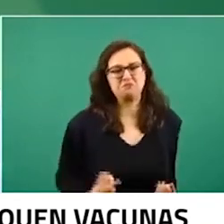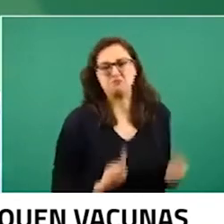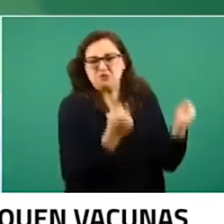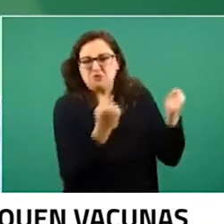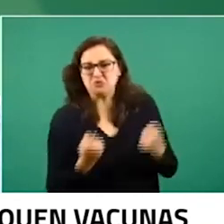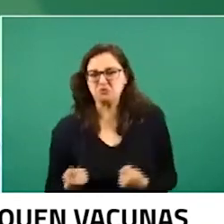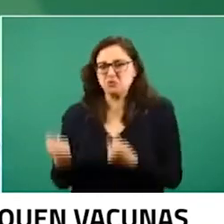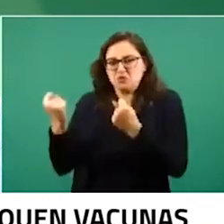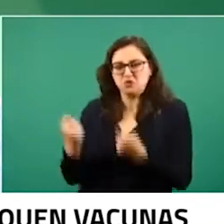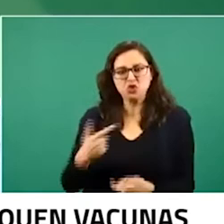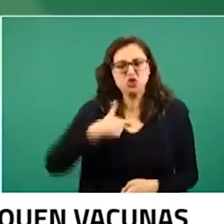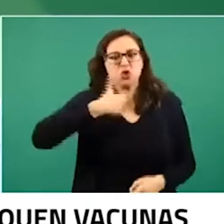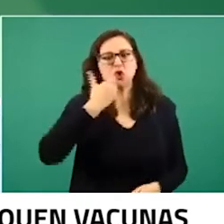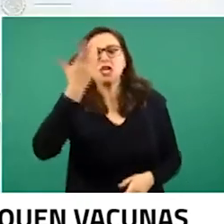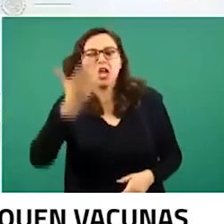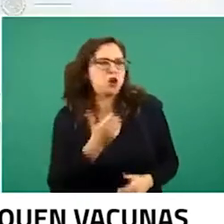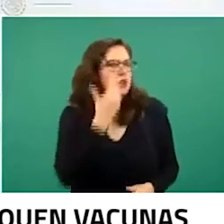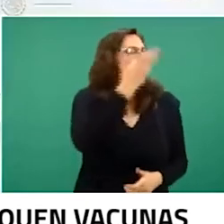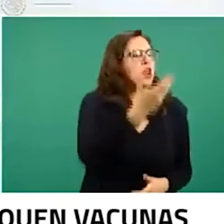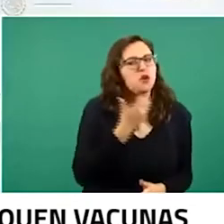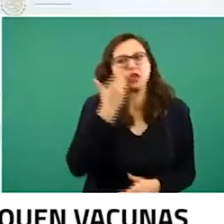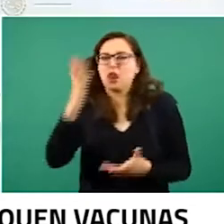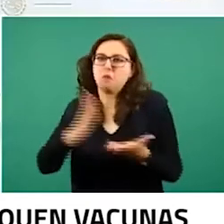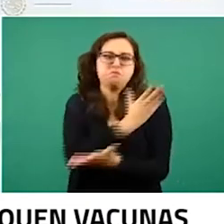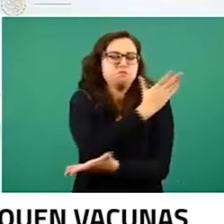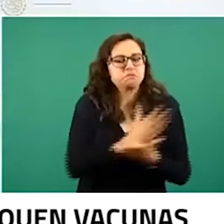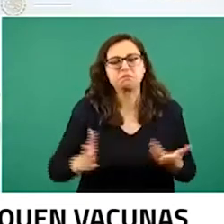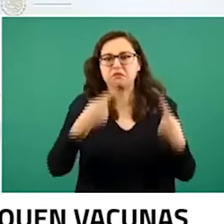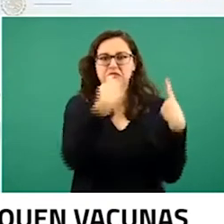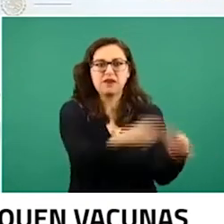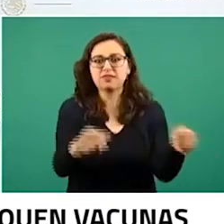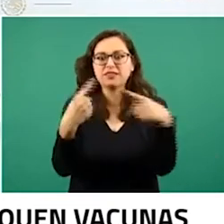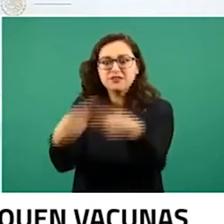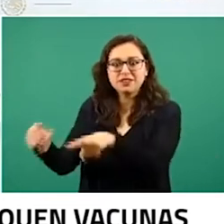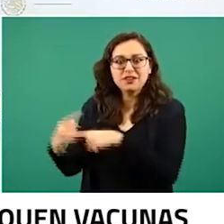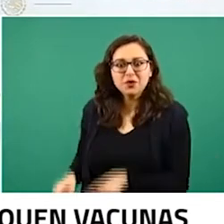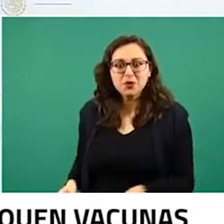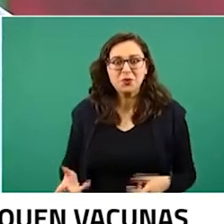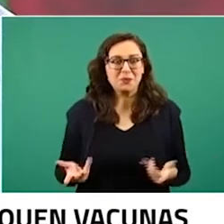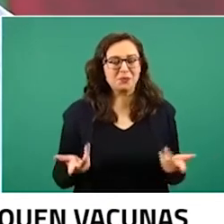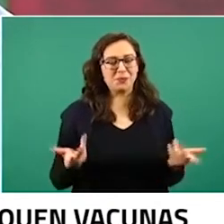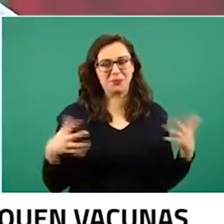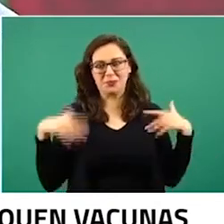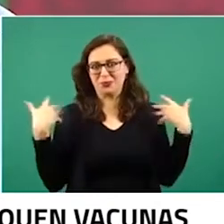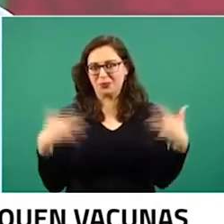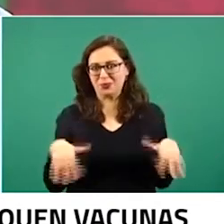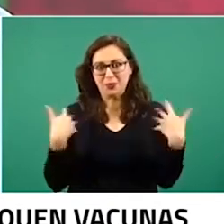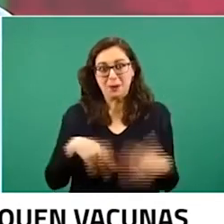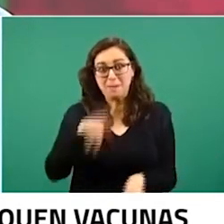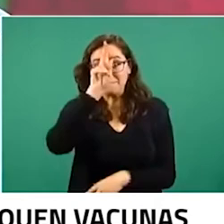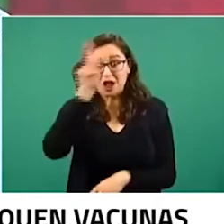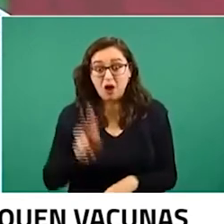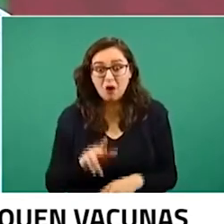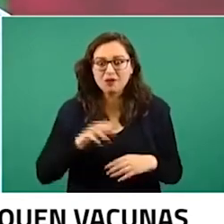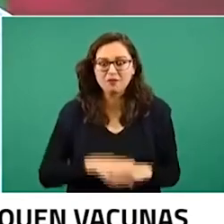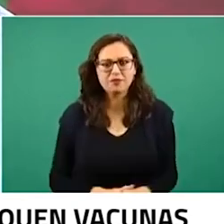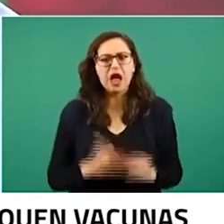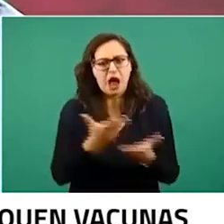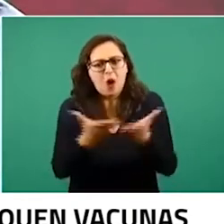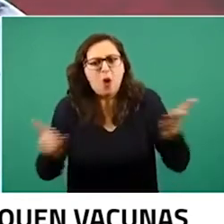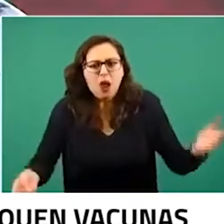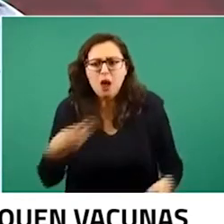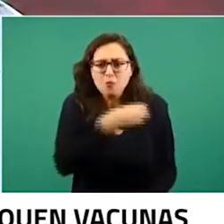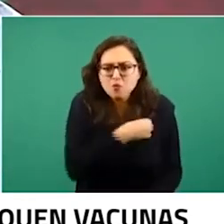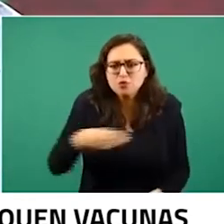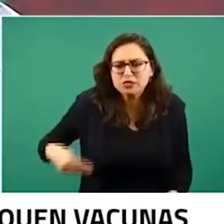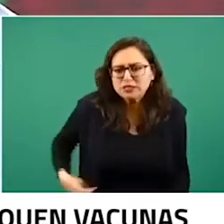distintos modelos de interpretación de la salud pública. Más aún, pensemos ahora al interior de un mismo municipio que cada